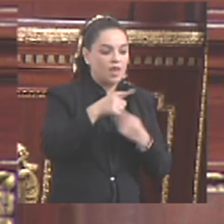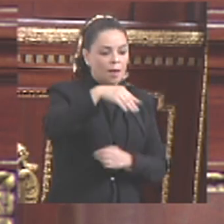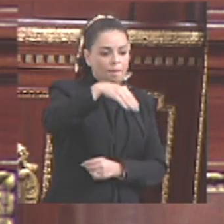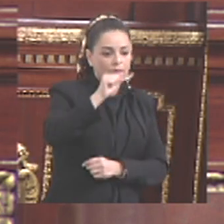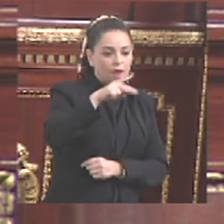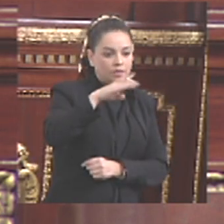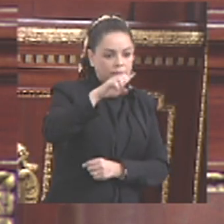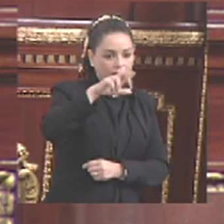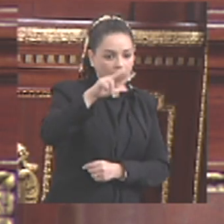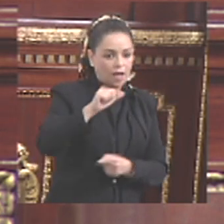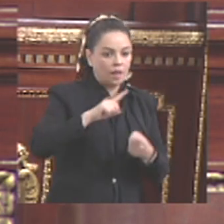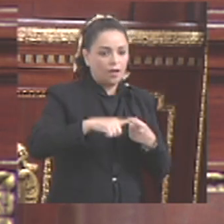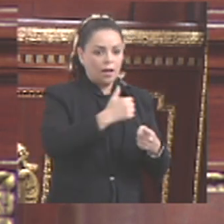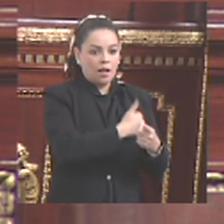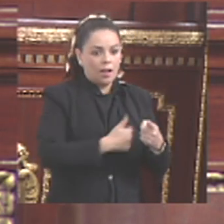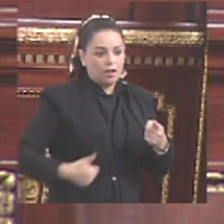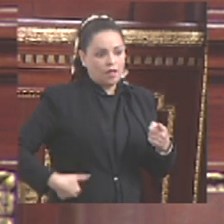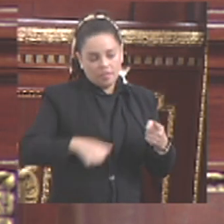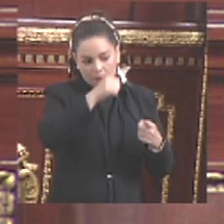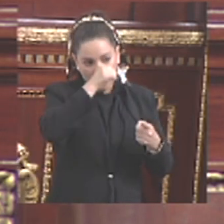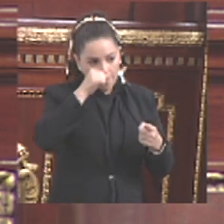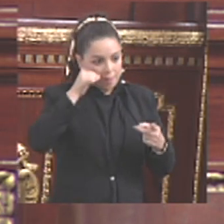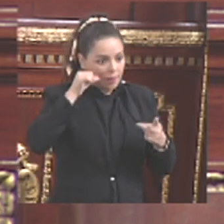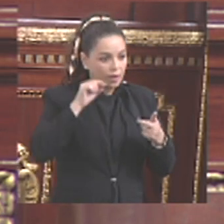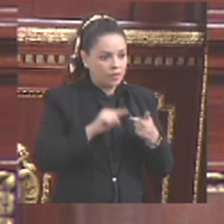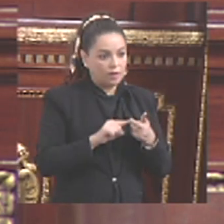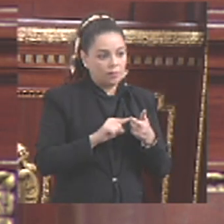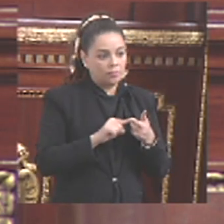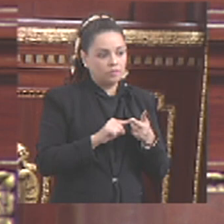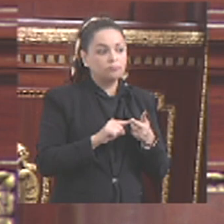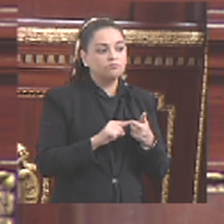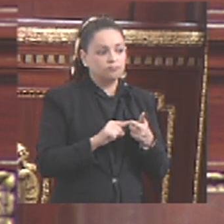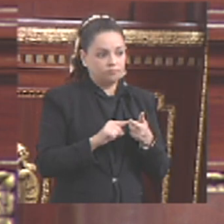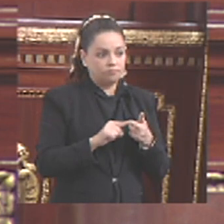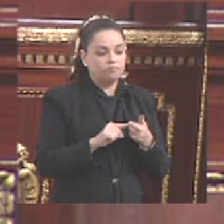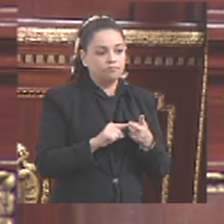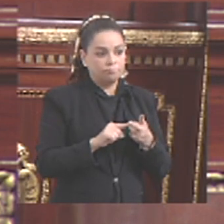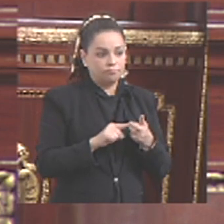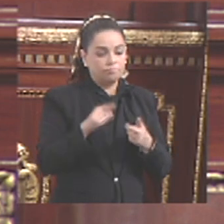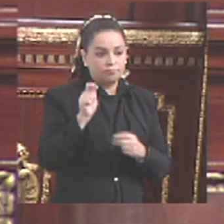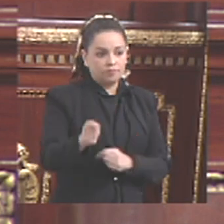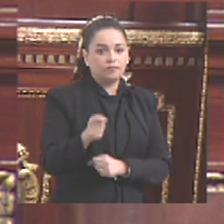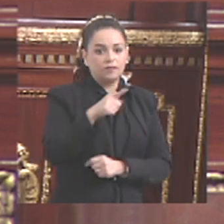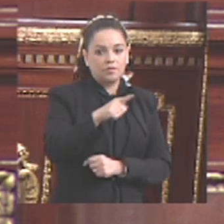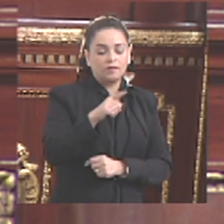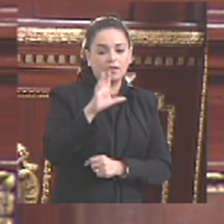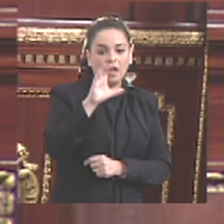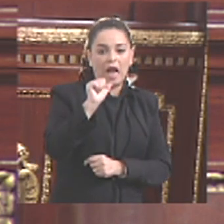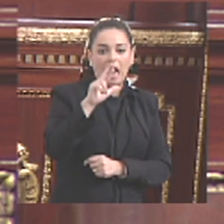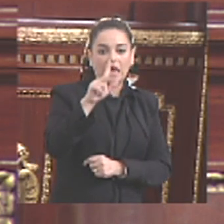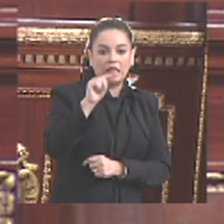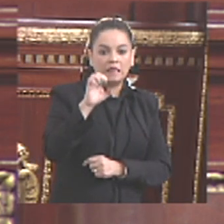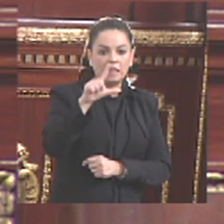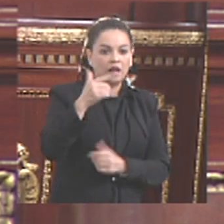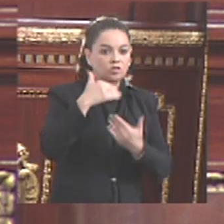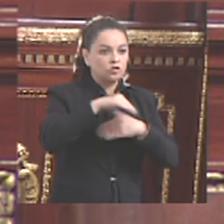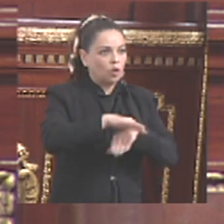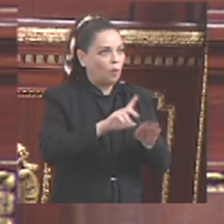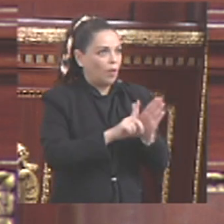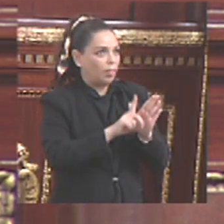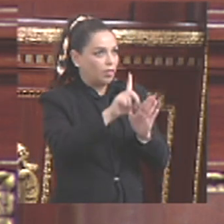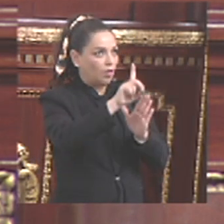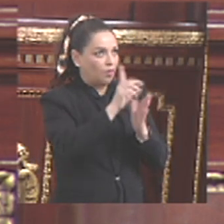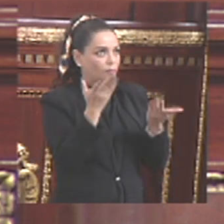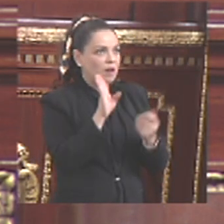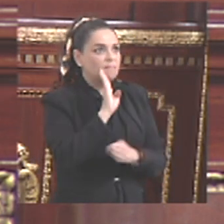Alcaldía Benito Juárez, a través de los cuales, sin que se comprobaran los usos de suelo y modificados a modo,